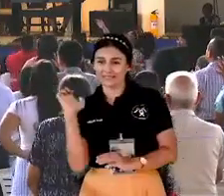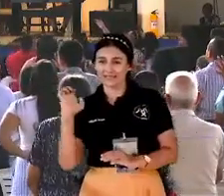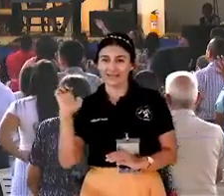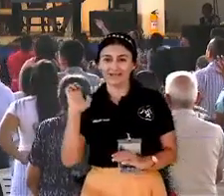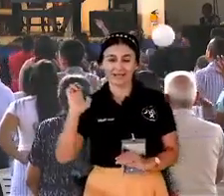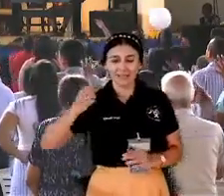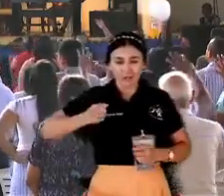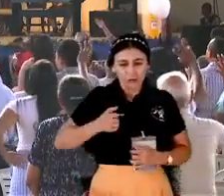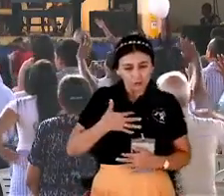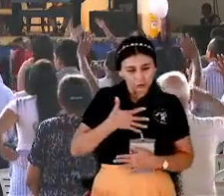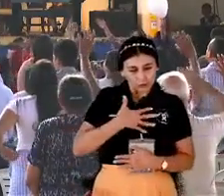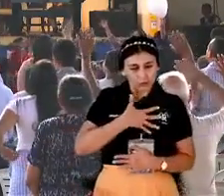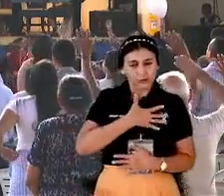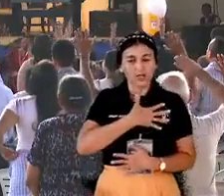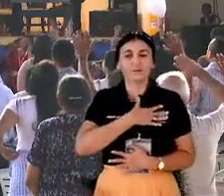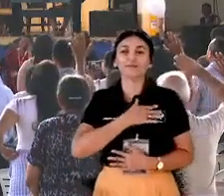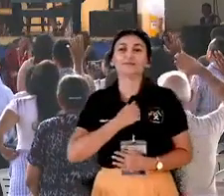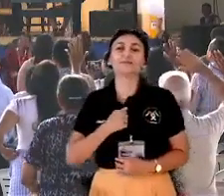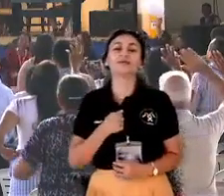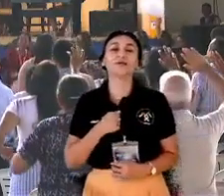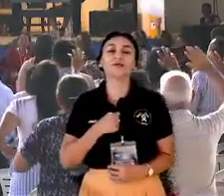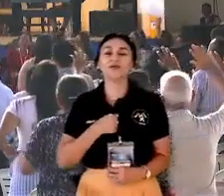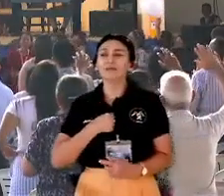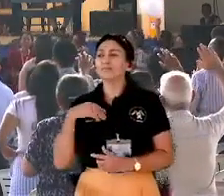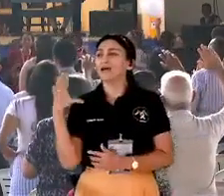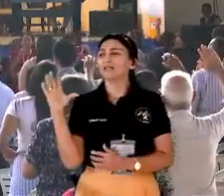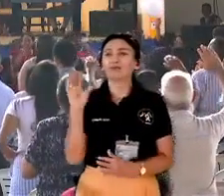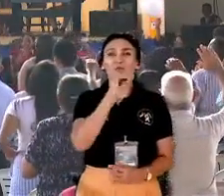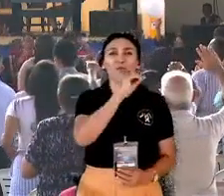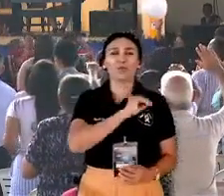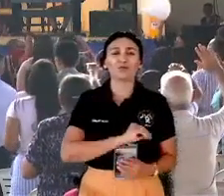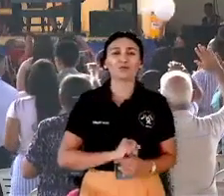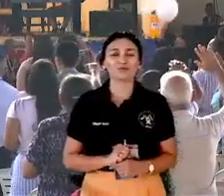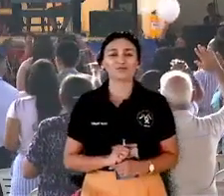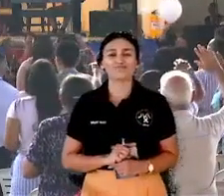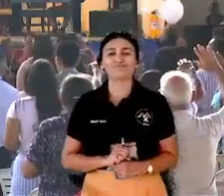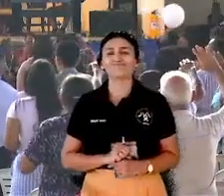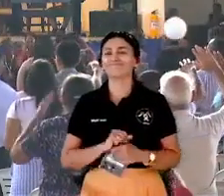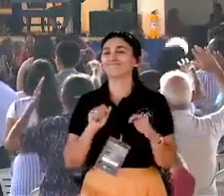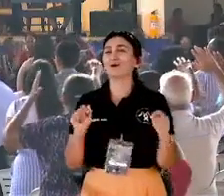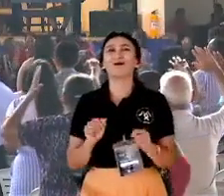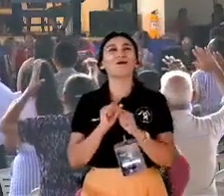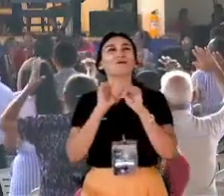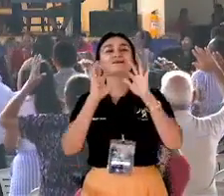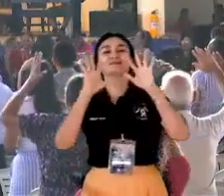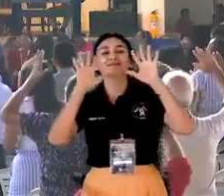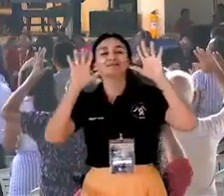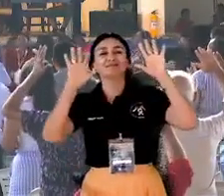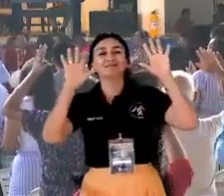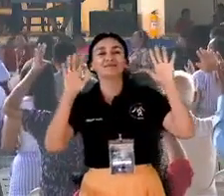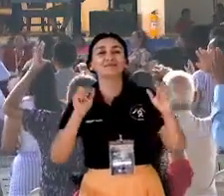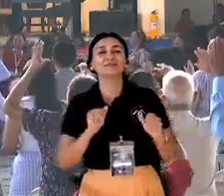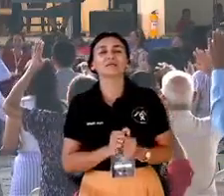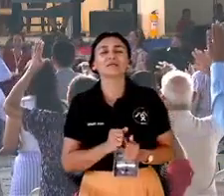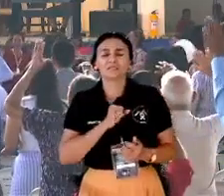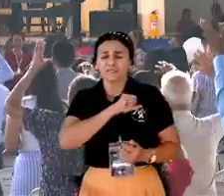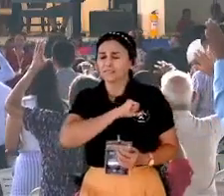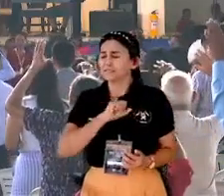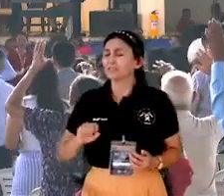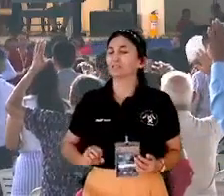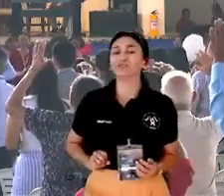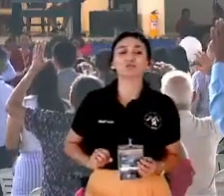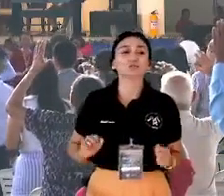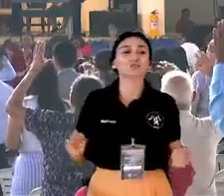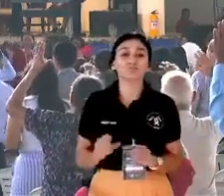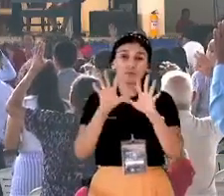de Dios regalada a los seres humanos. Soberano y eterno Dios, Señor de toda gracia,